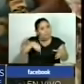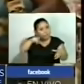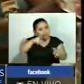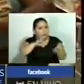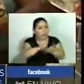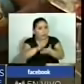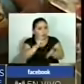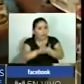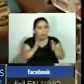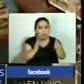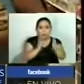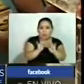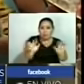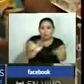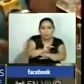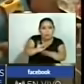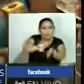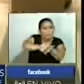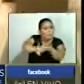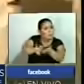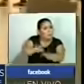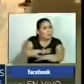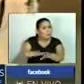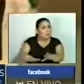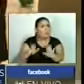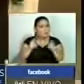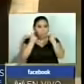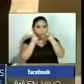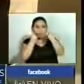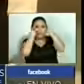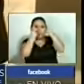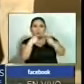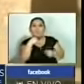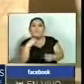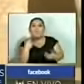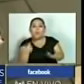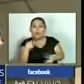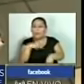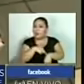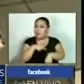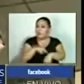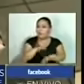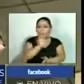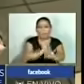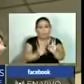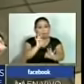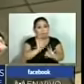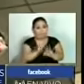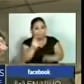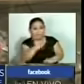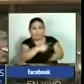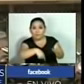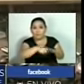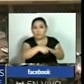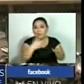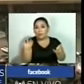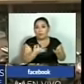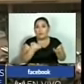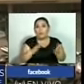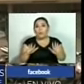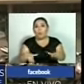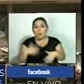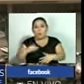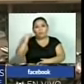sus viviendas sin pagar un centavo. Increíble, pero la ayuda llegó en el momento que más lo necesitaban. Luego de